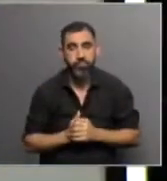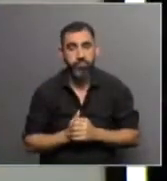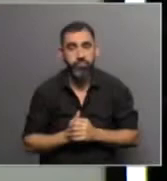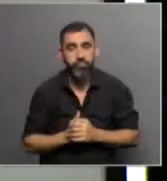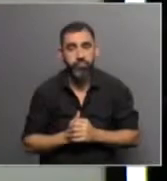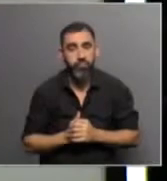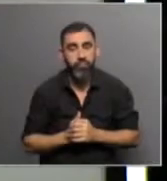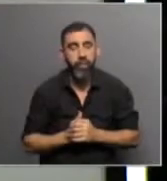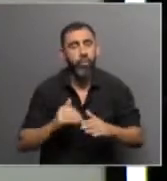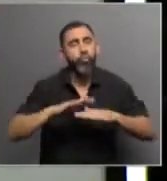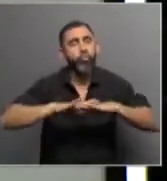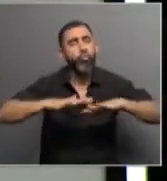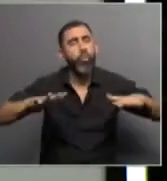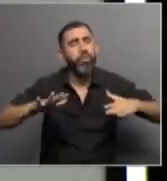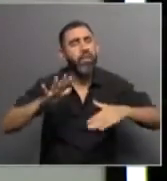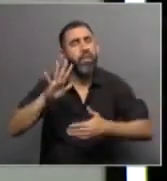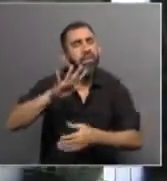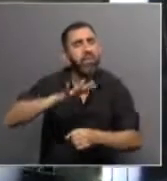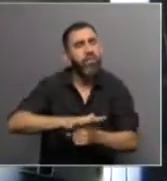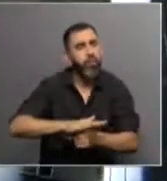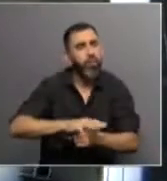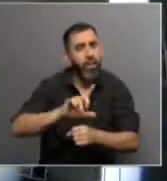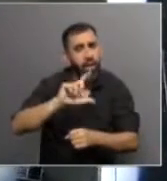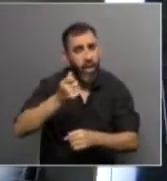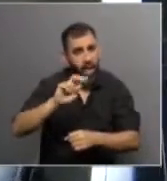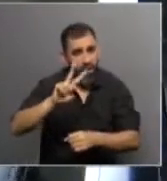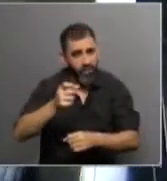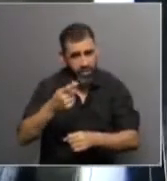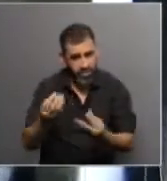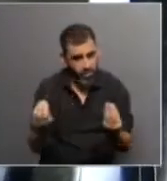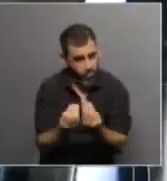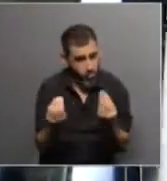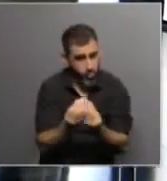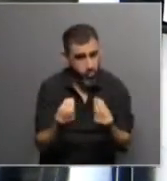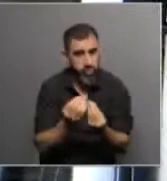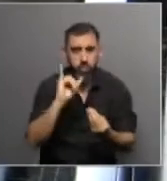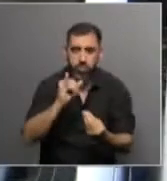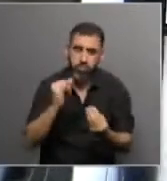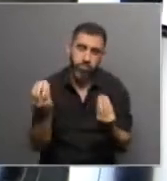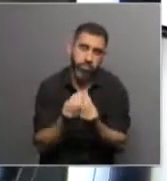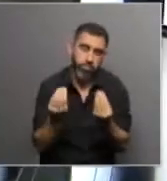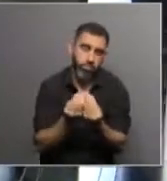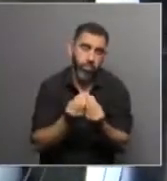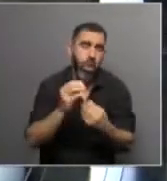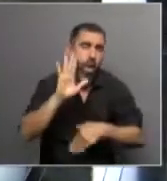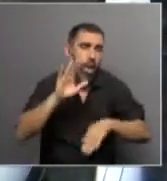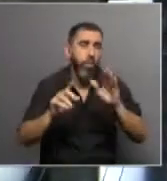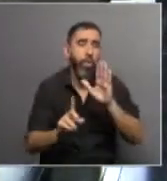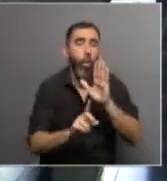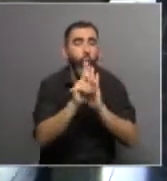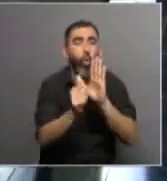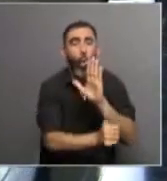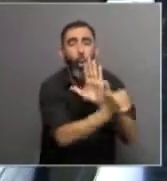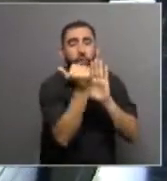vez la superficie cubierta por lava. Sí. Es porque es mucho, ¿no? Es un área muy Es extensa. amplio, Sí. ocupa buena parte Sí. del noroeste del